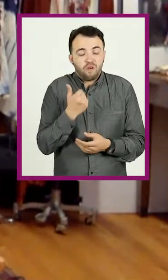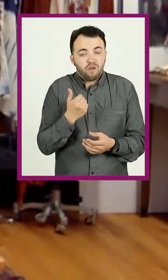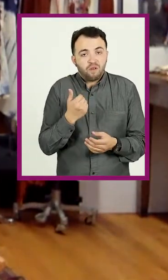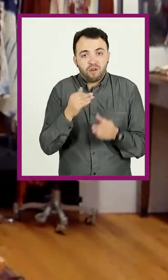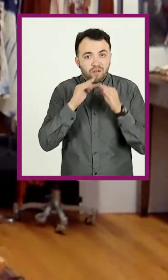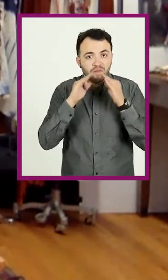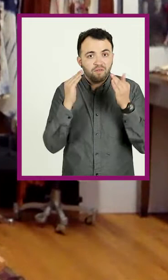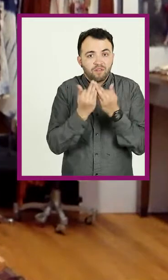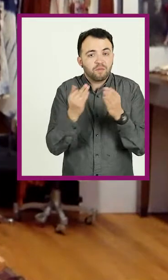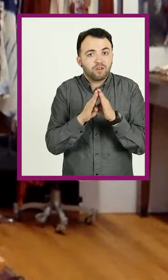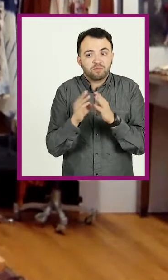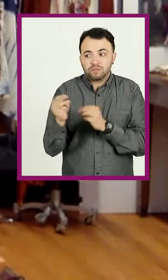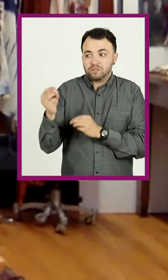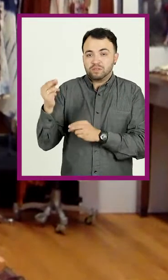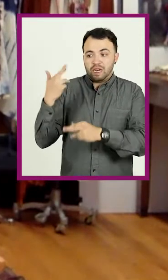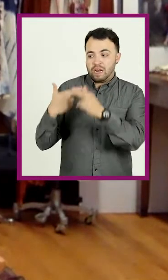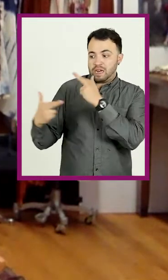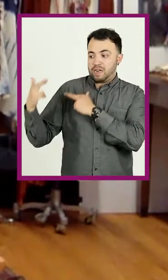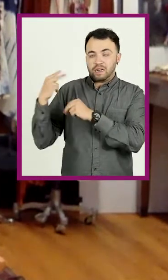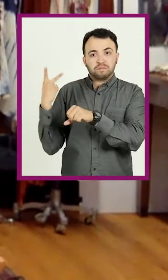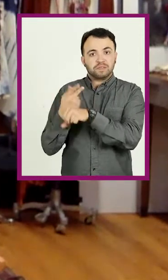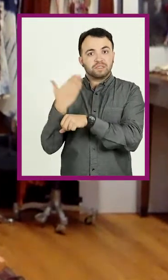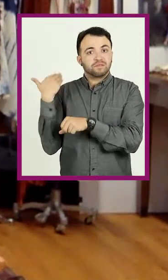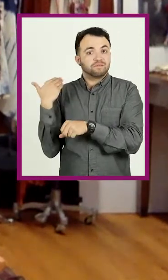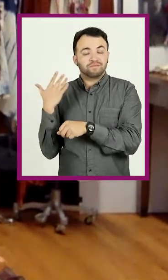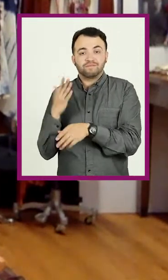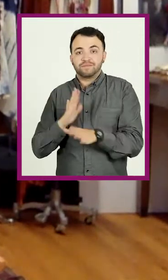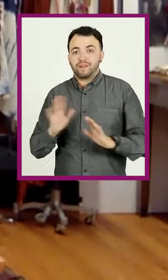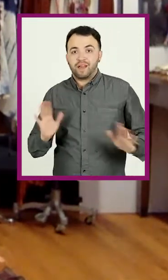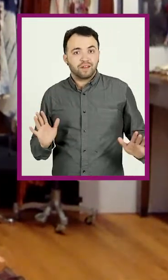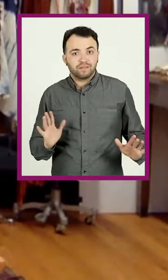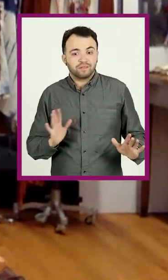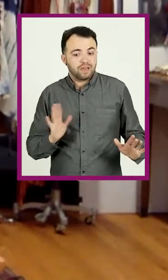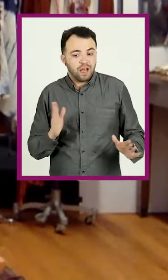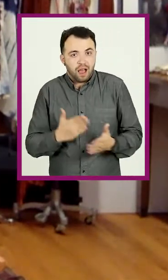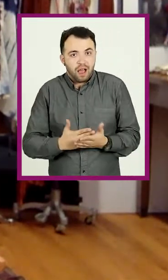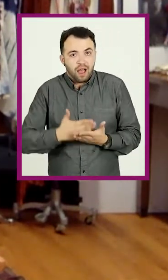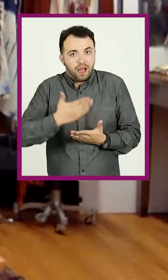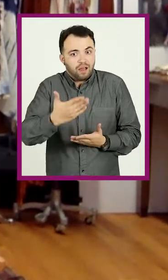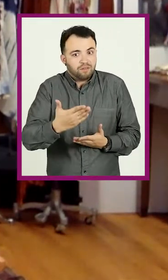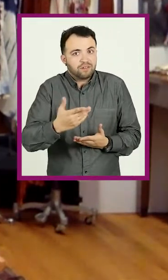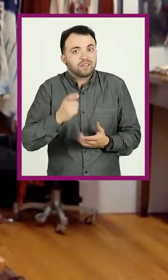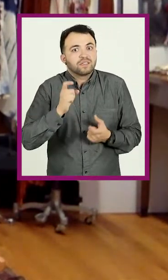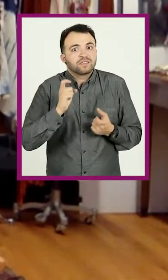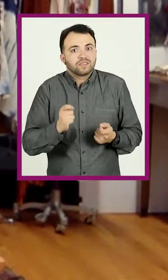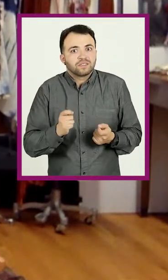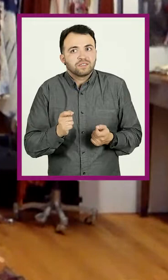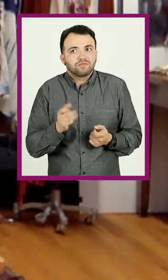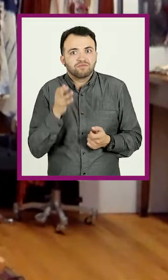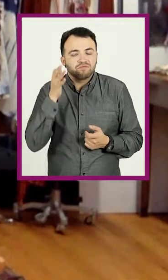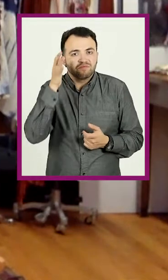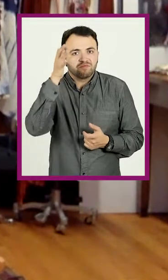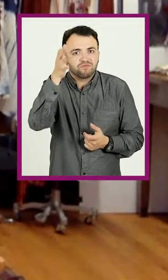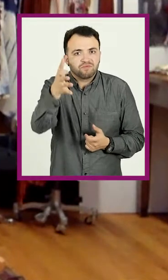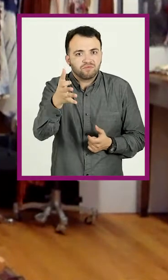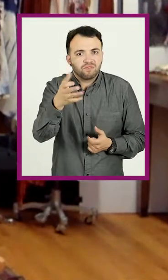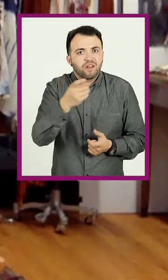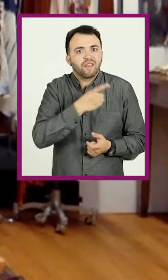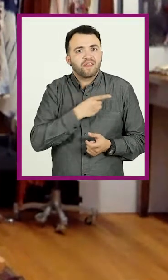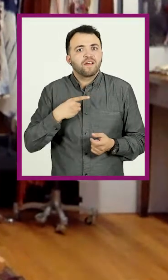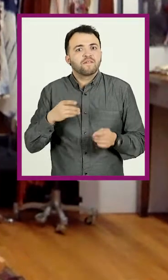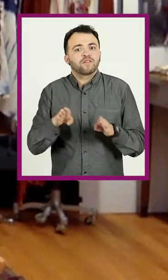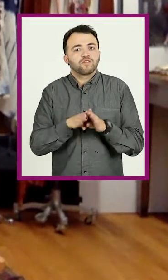antes y un después. Ahora debemos de asegurarnos de que en la